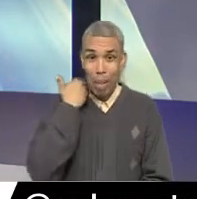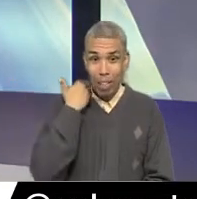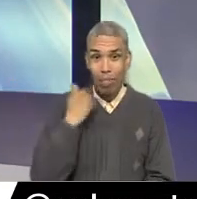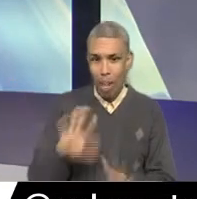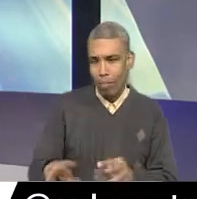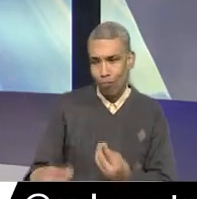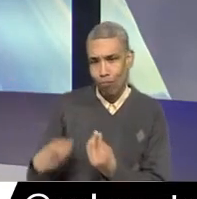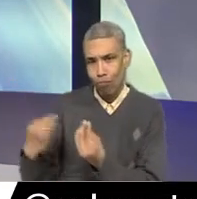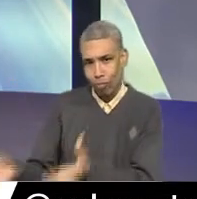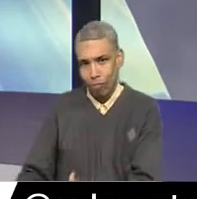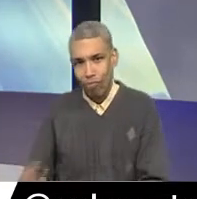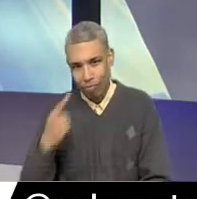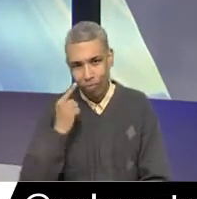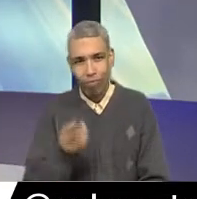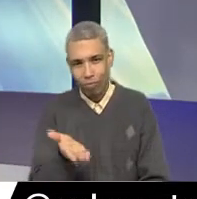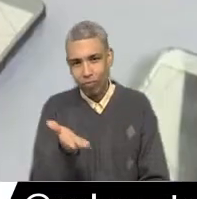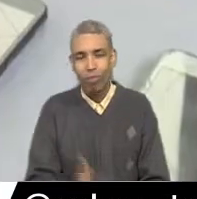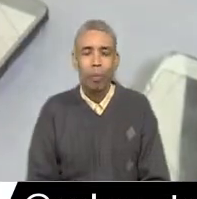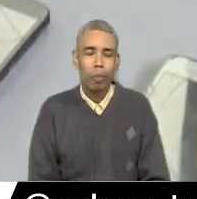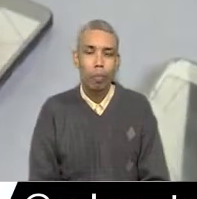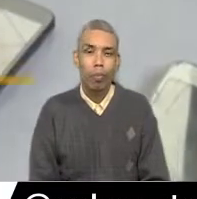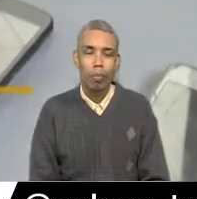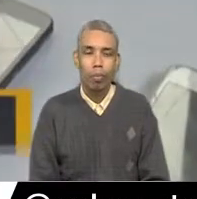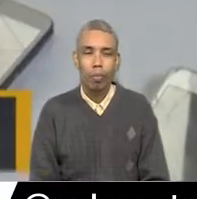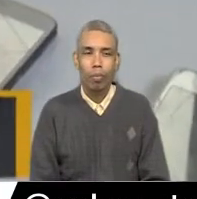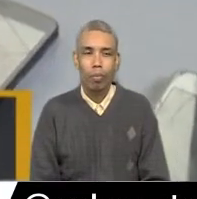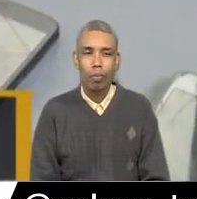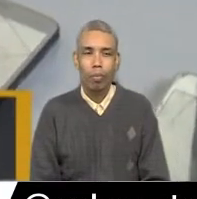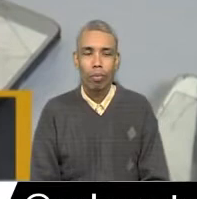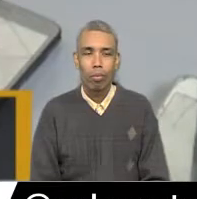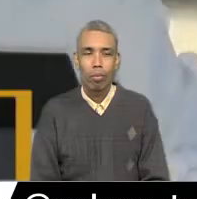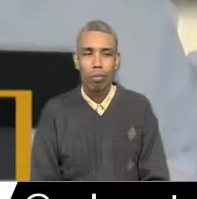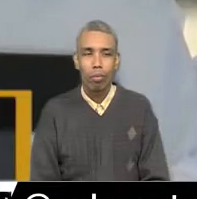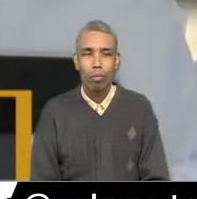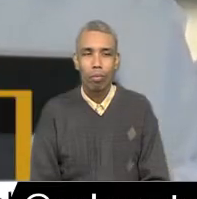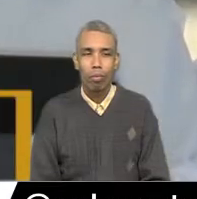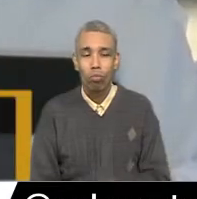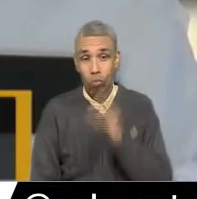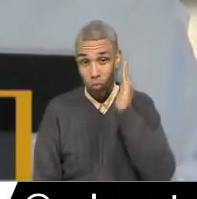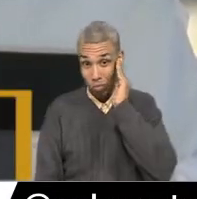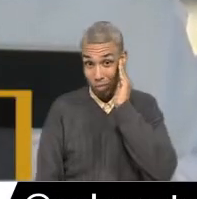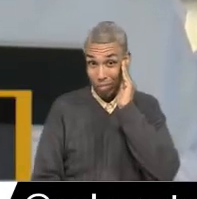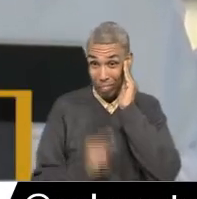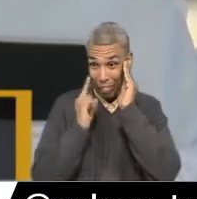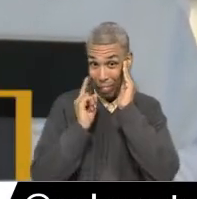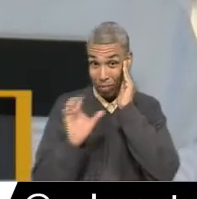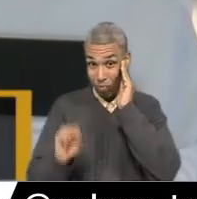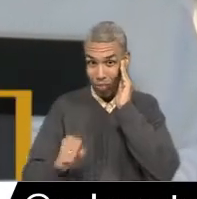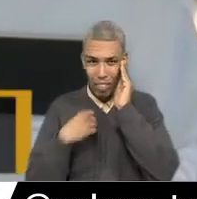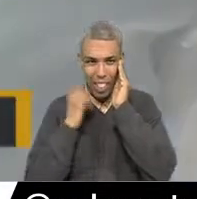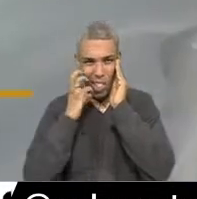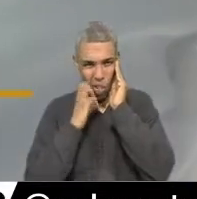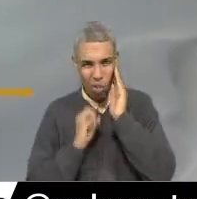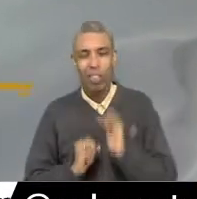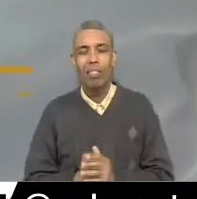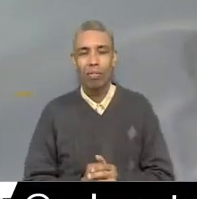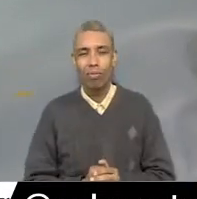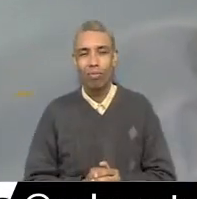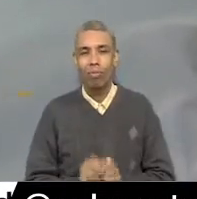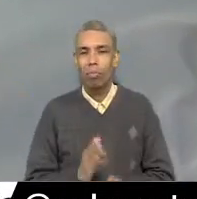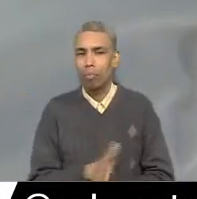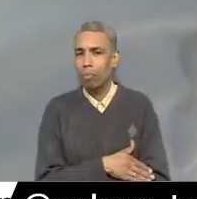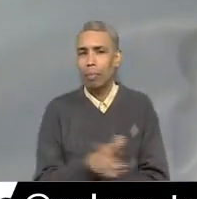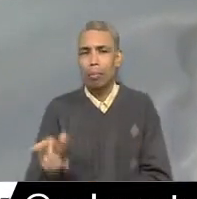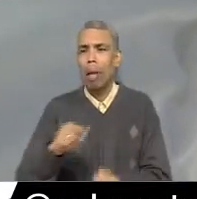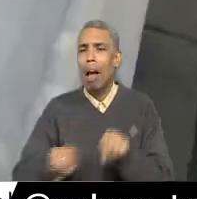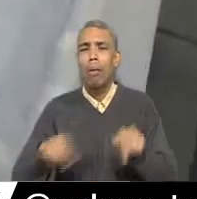el factor oportunidad. Estos celulares fueron recuperados por la policía. Los equipos móviles habían sido robados bajo la modalidad